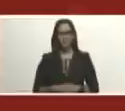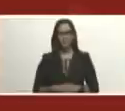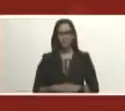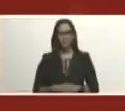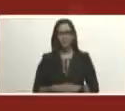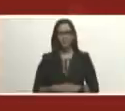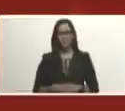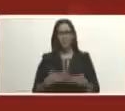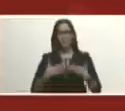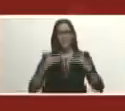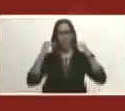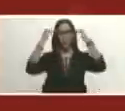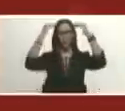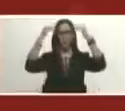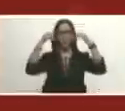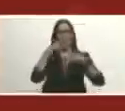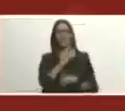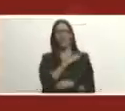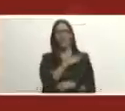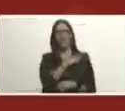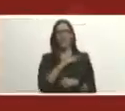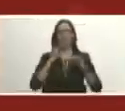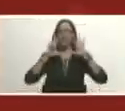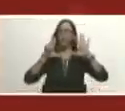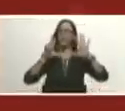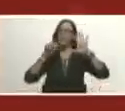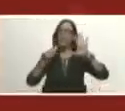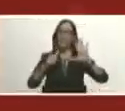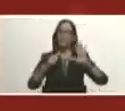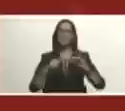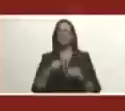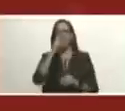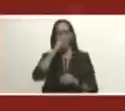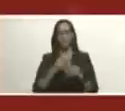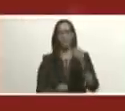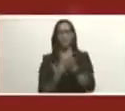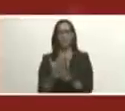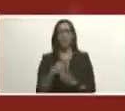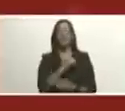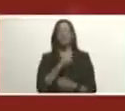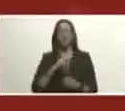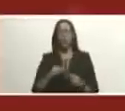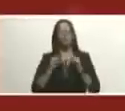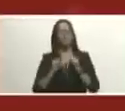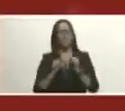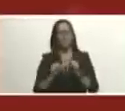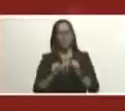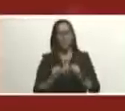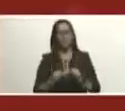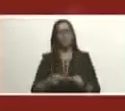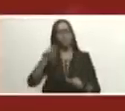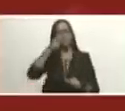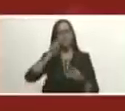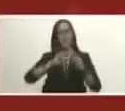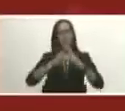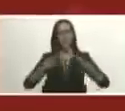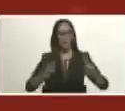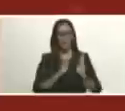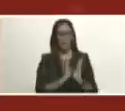Mi comandante en jefe, hoy a sus 86 años de creación, somos y seguiremos siendo garante de la paz y el